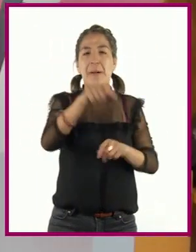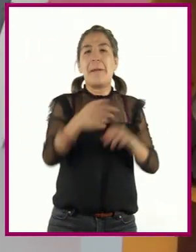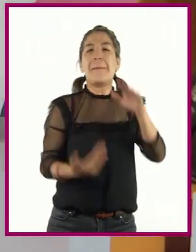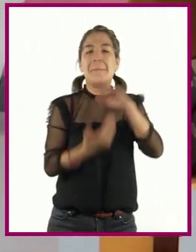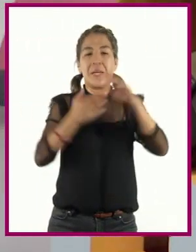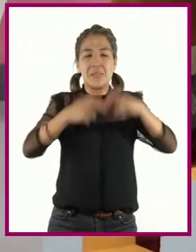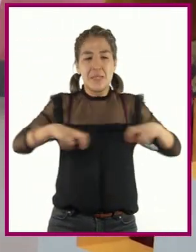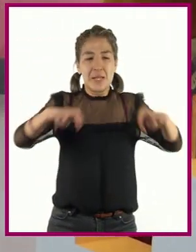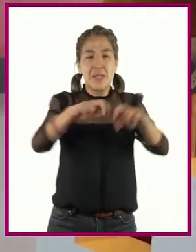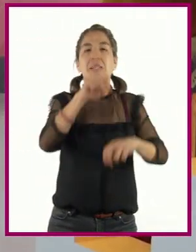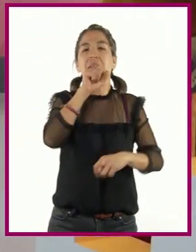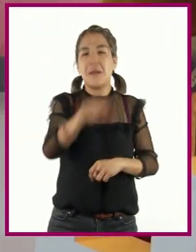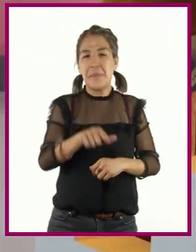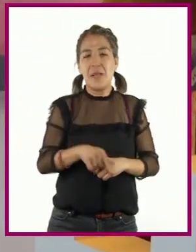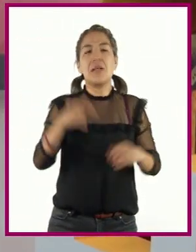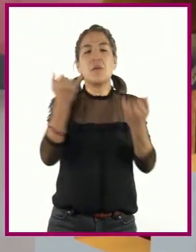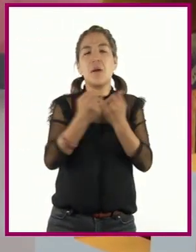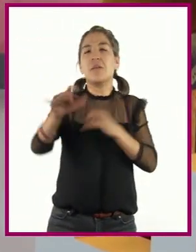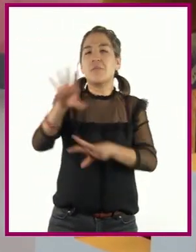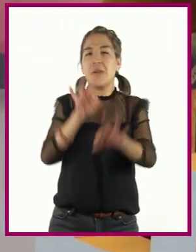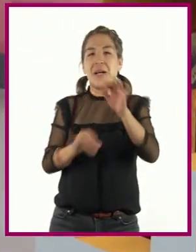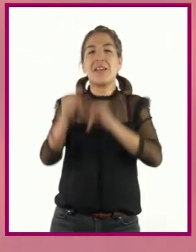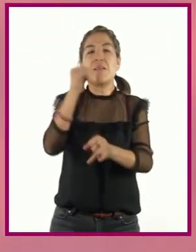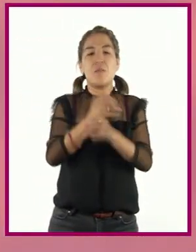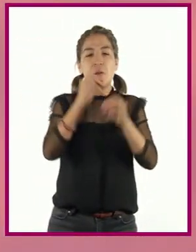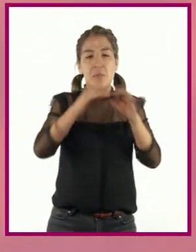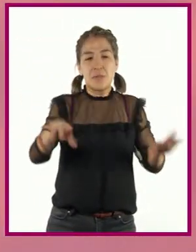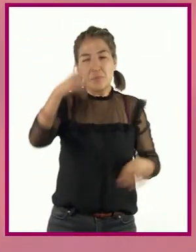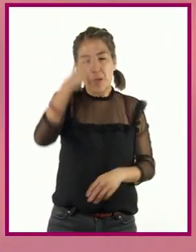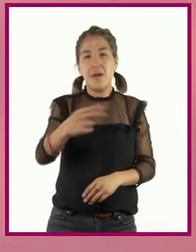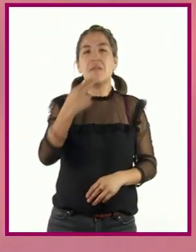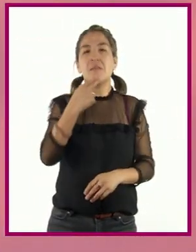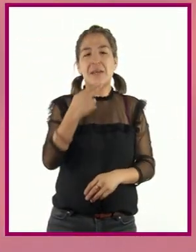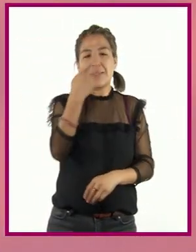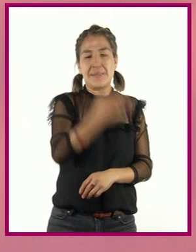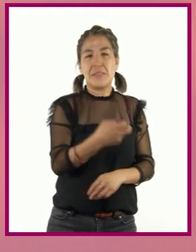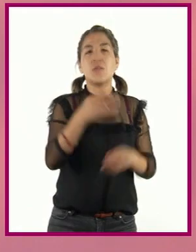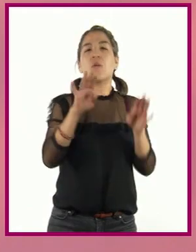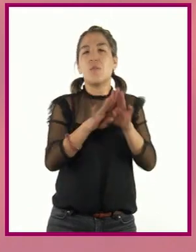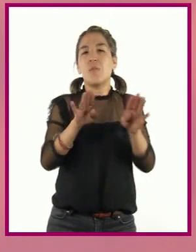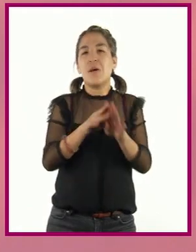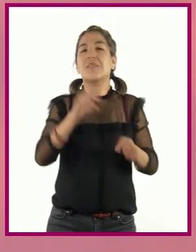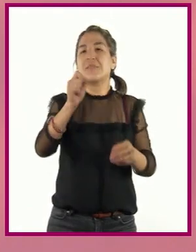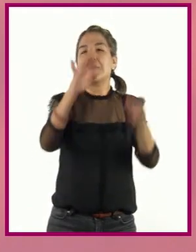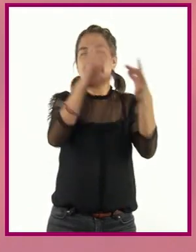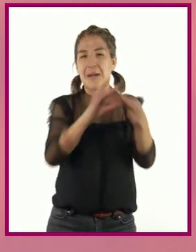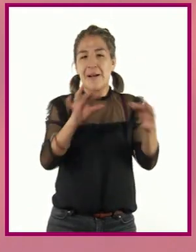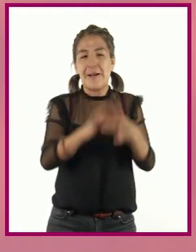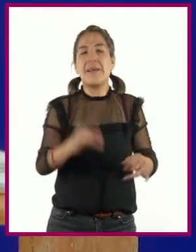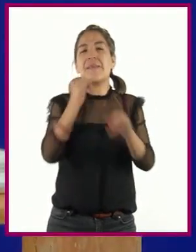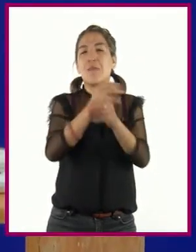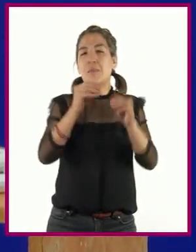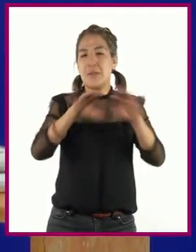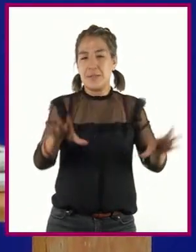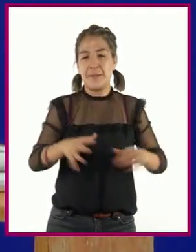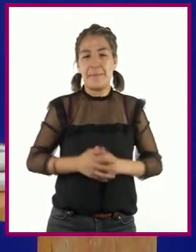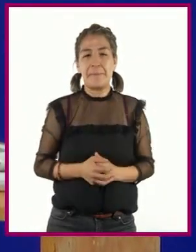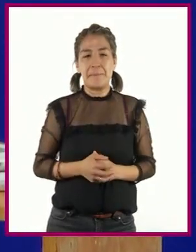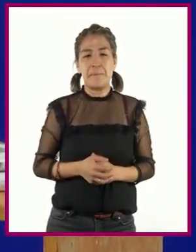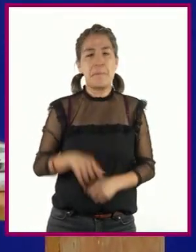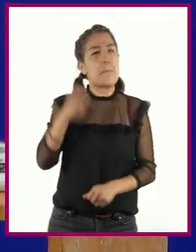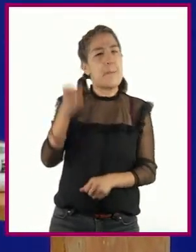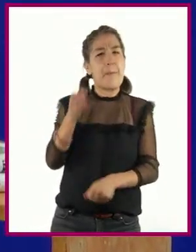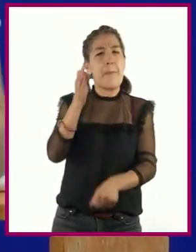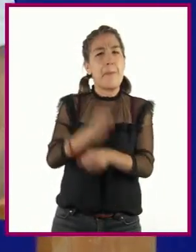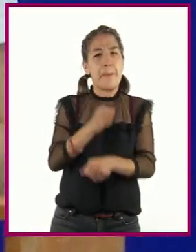redonda, además de seleccionarla para que sirva como base de sus fundamentos y argumentos. En este caso